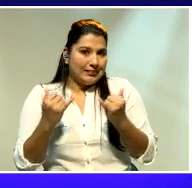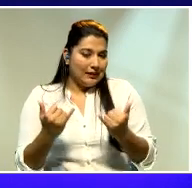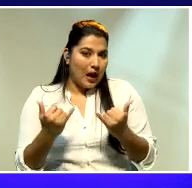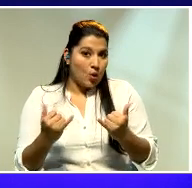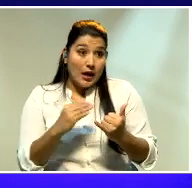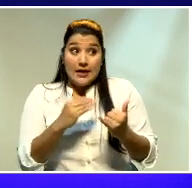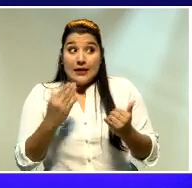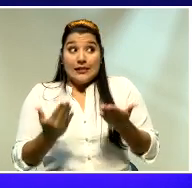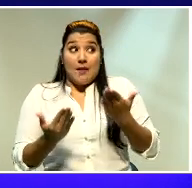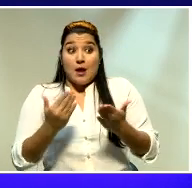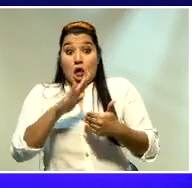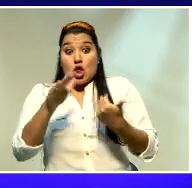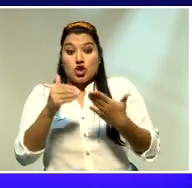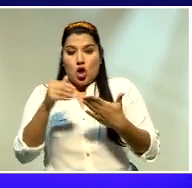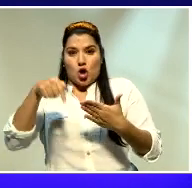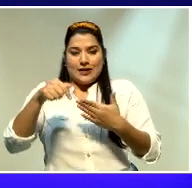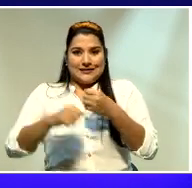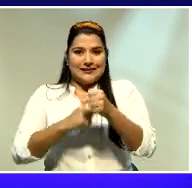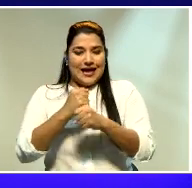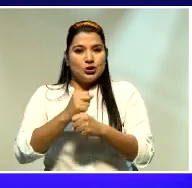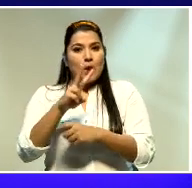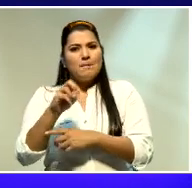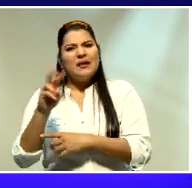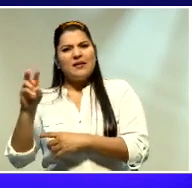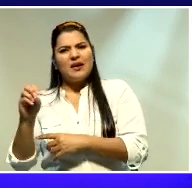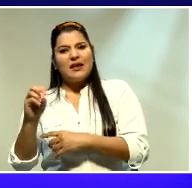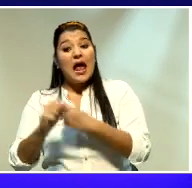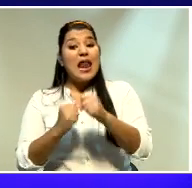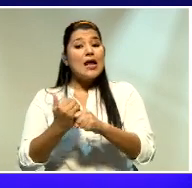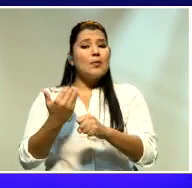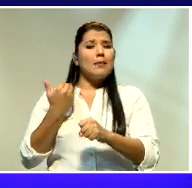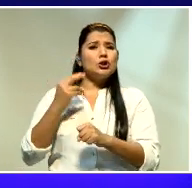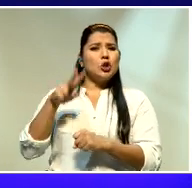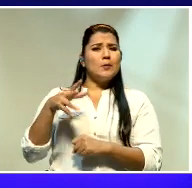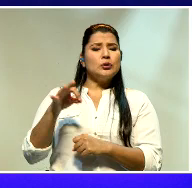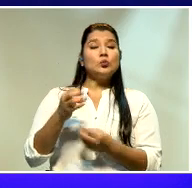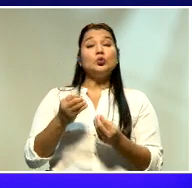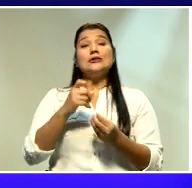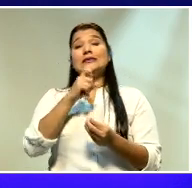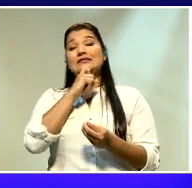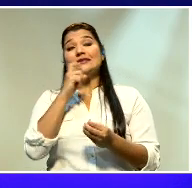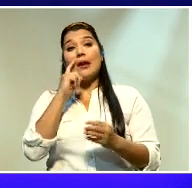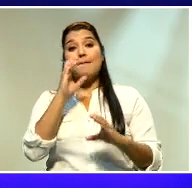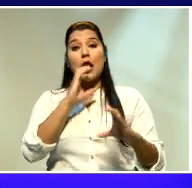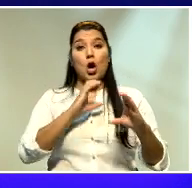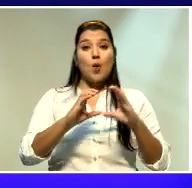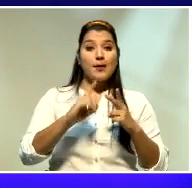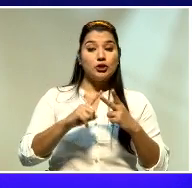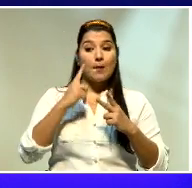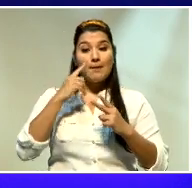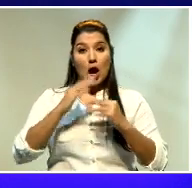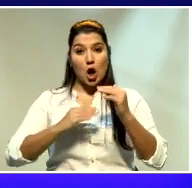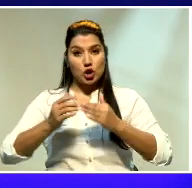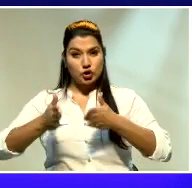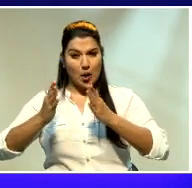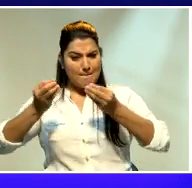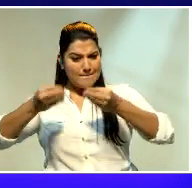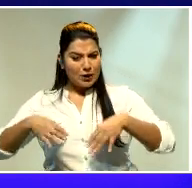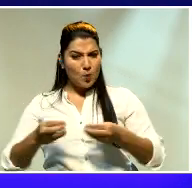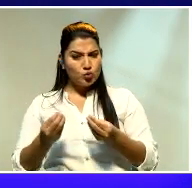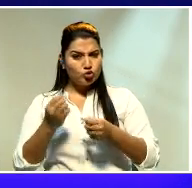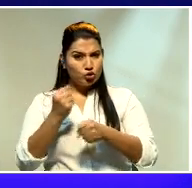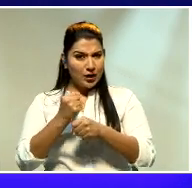todo el 2020. El 2019 fue un año durísimo para el comercio, para la construcción, se perdieron muchísimos